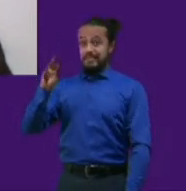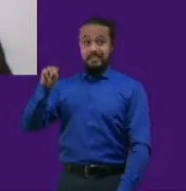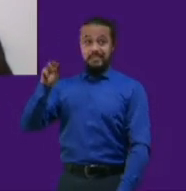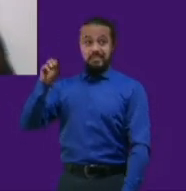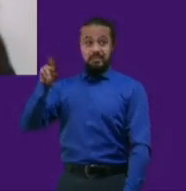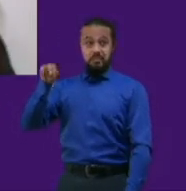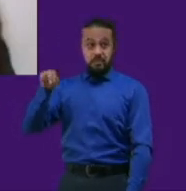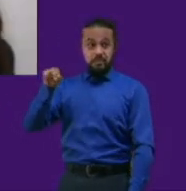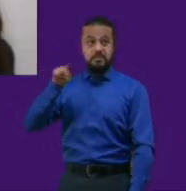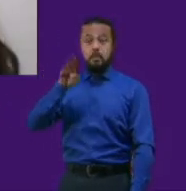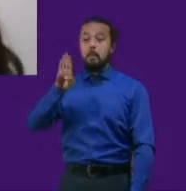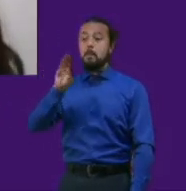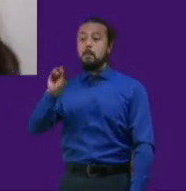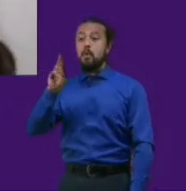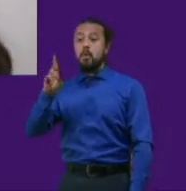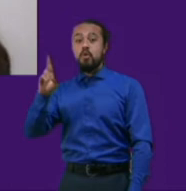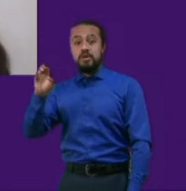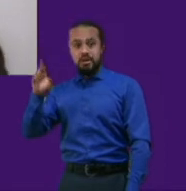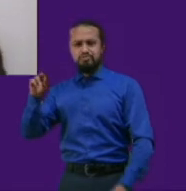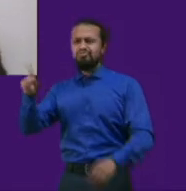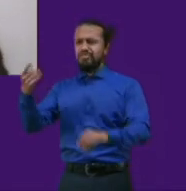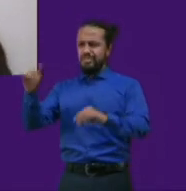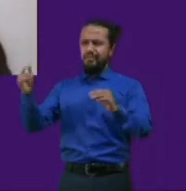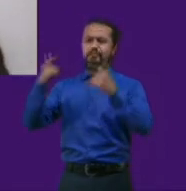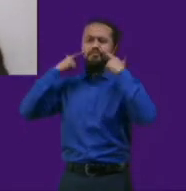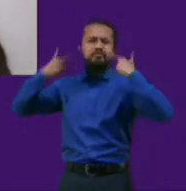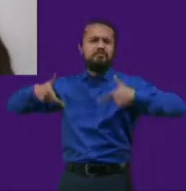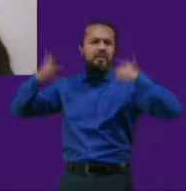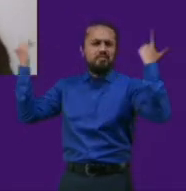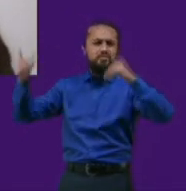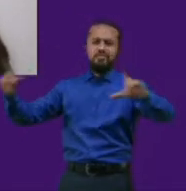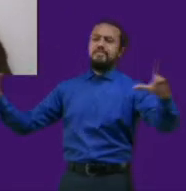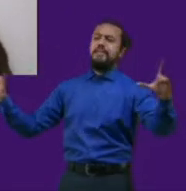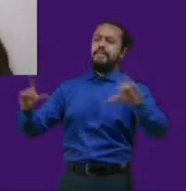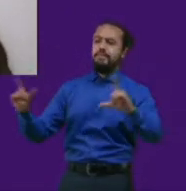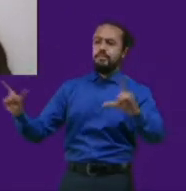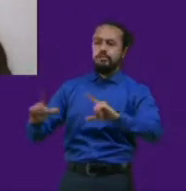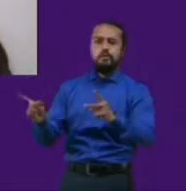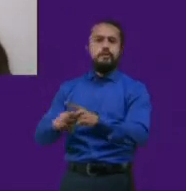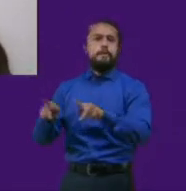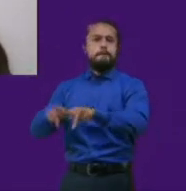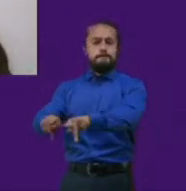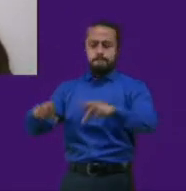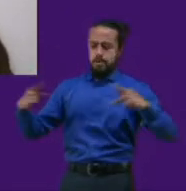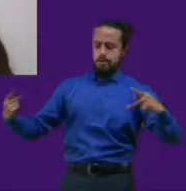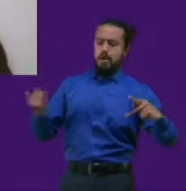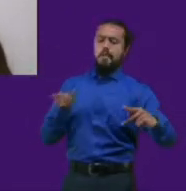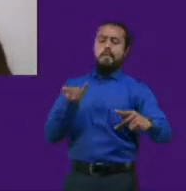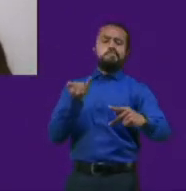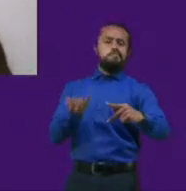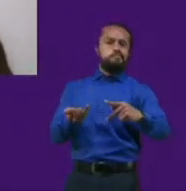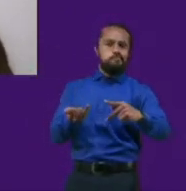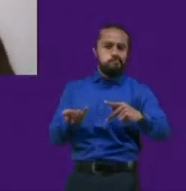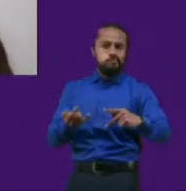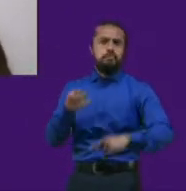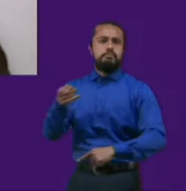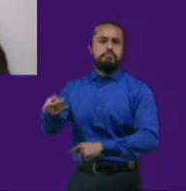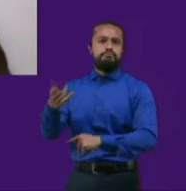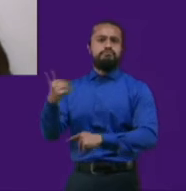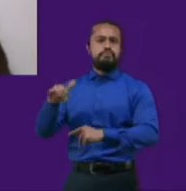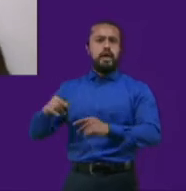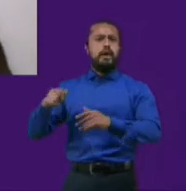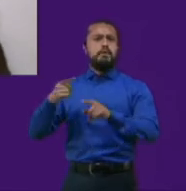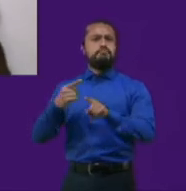en periódicos, televisión, te conoce mucha gente. Llevas varios emprendimientos,